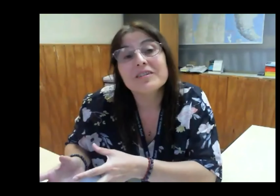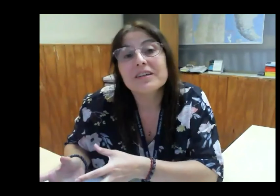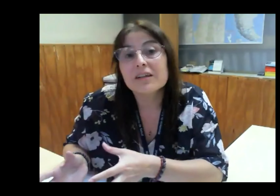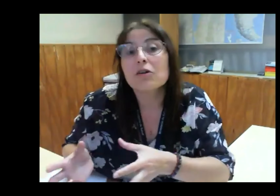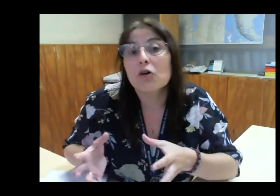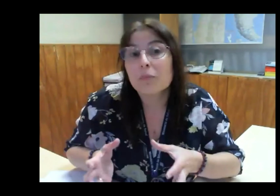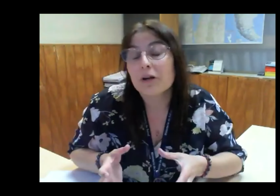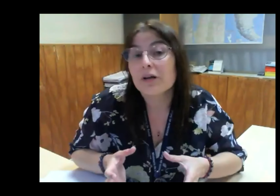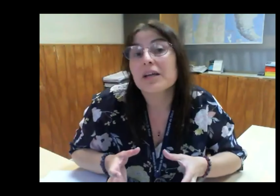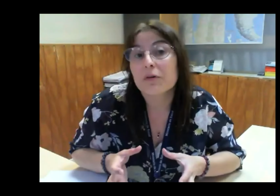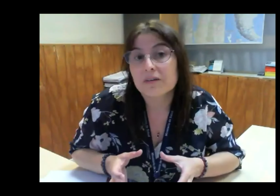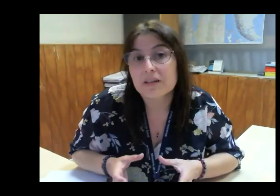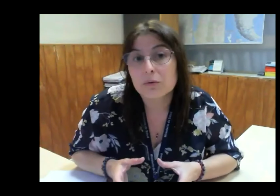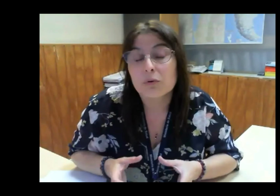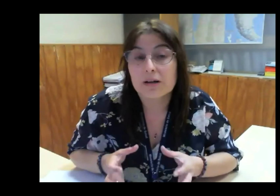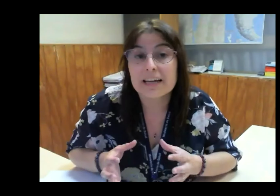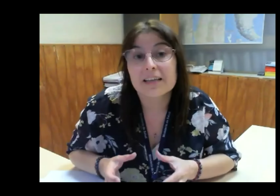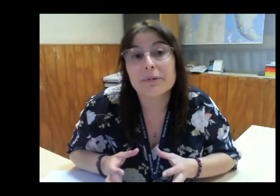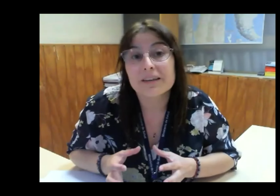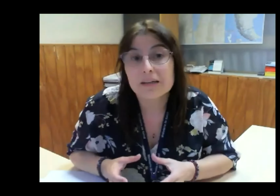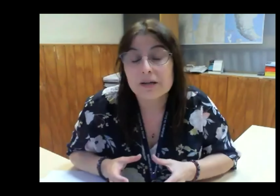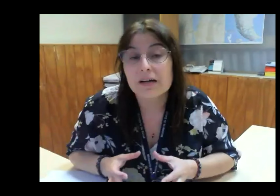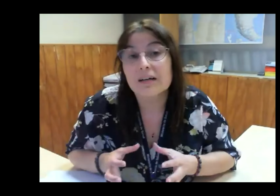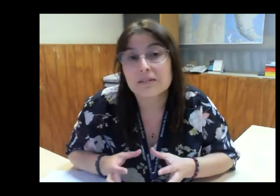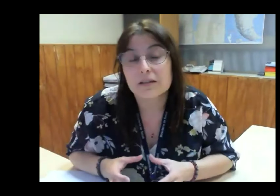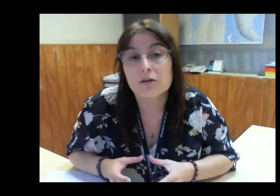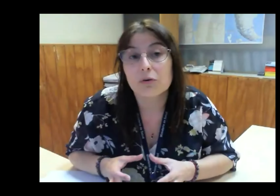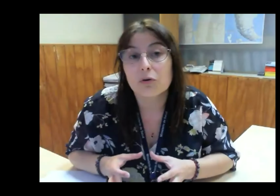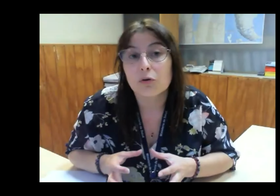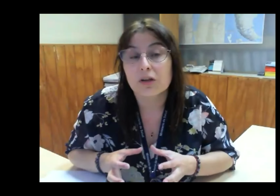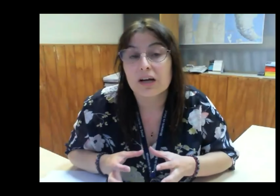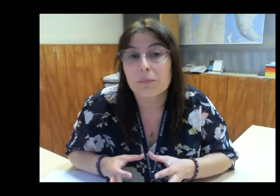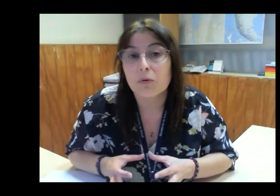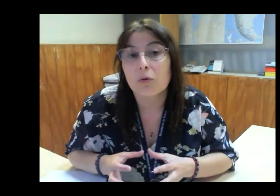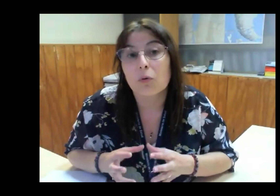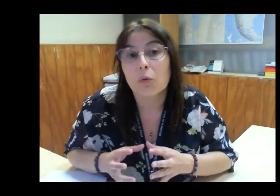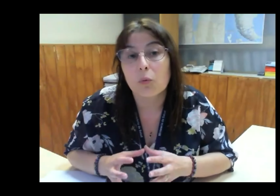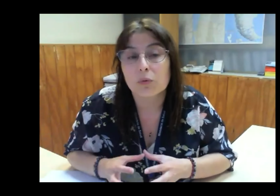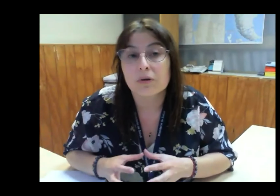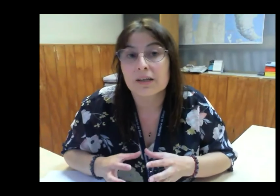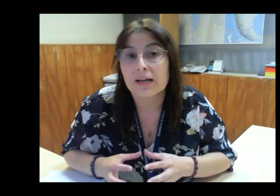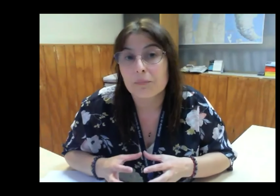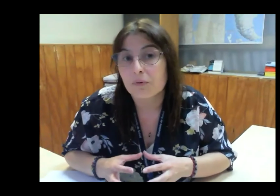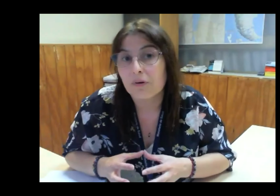vuelvo a insistir, como de los equipos de salud. Esta pandemia ha sido, digamos,